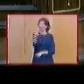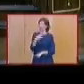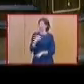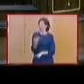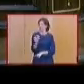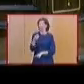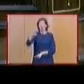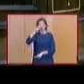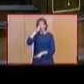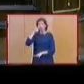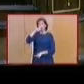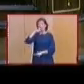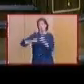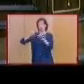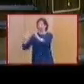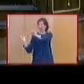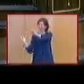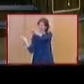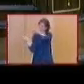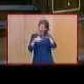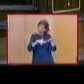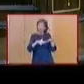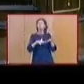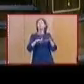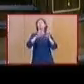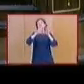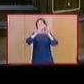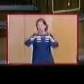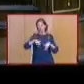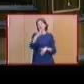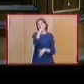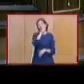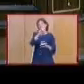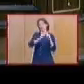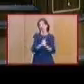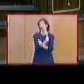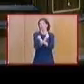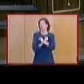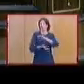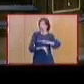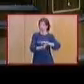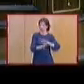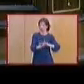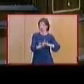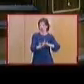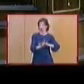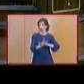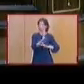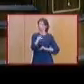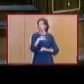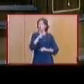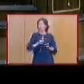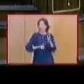100%, seguimos prácticamente con el 30% de paro. No tiene mucha más capacidad de crecimiento el turismo,